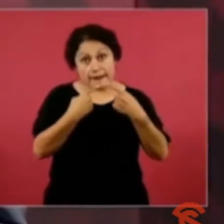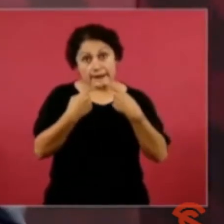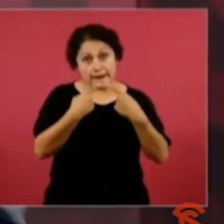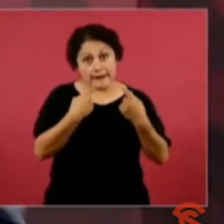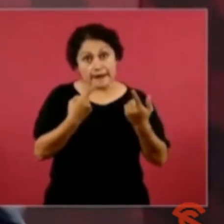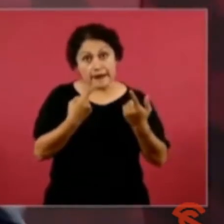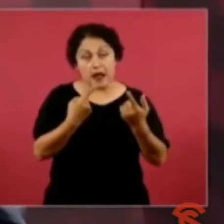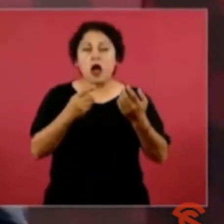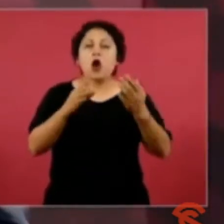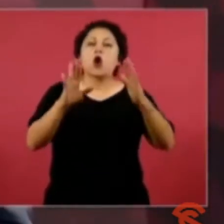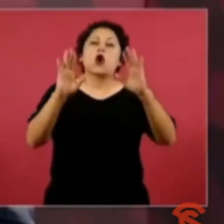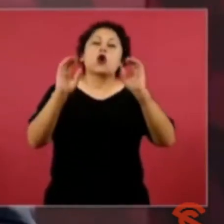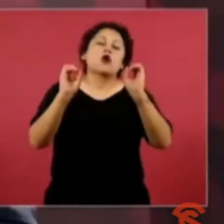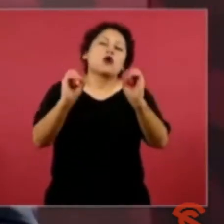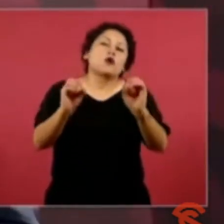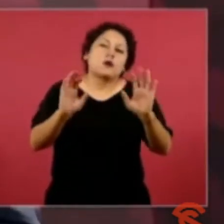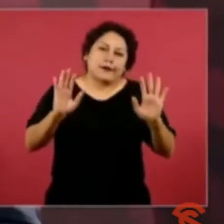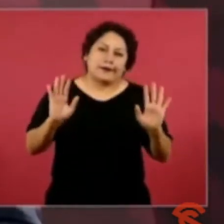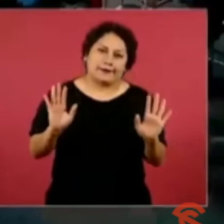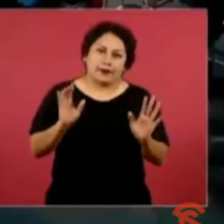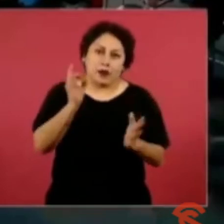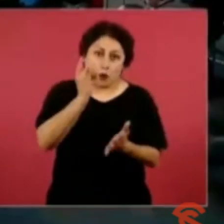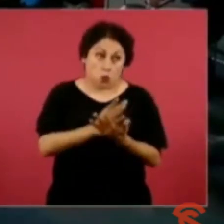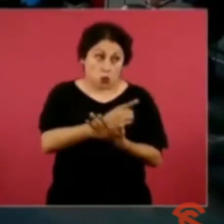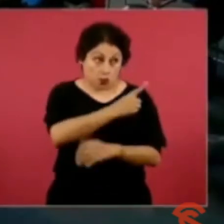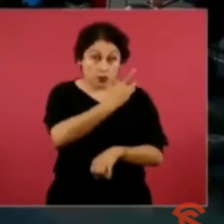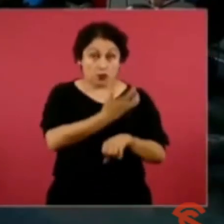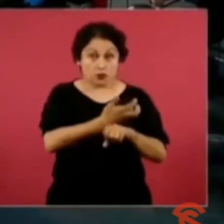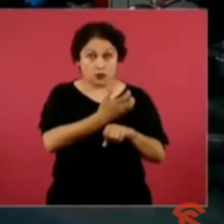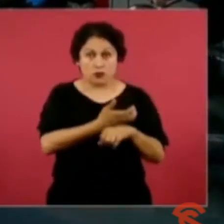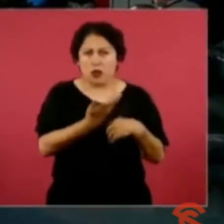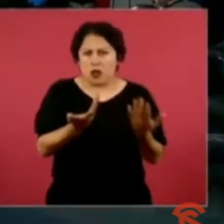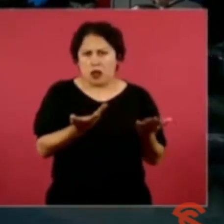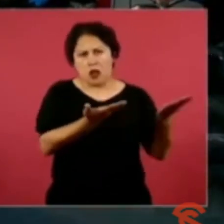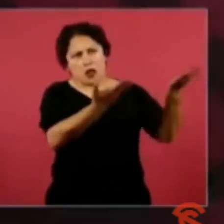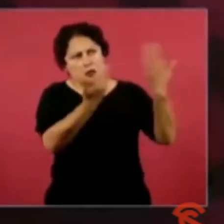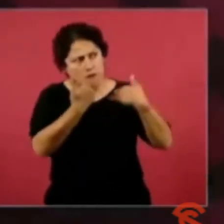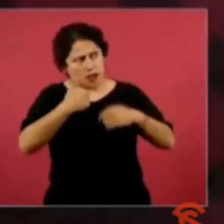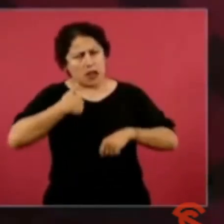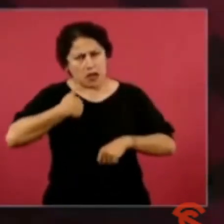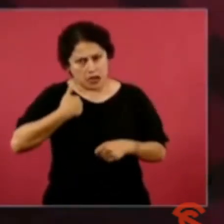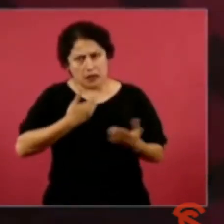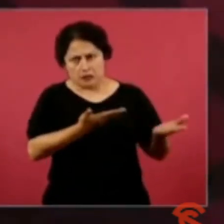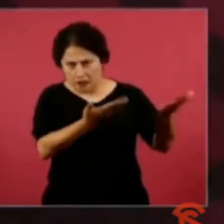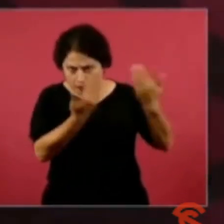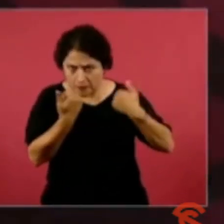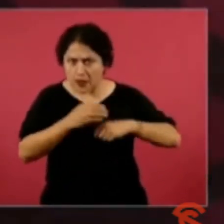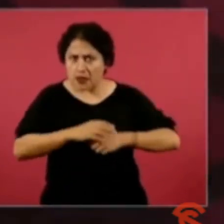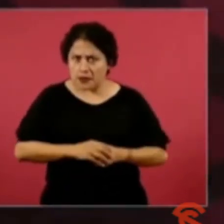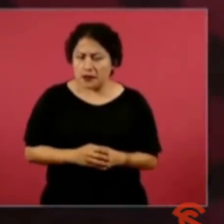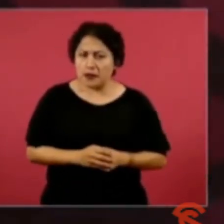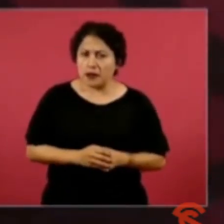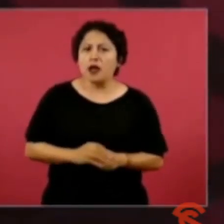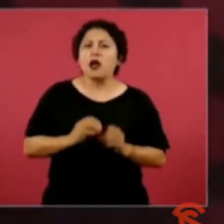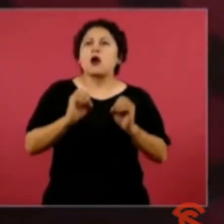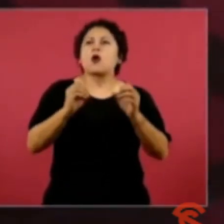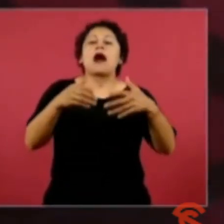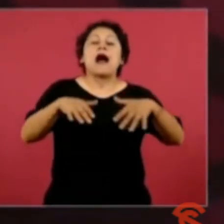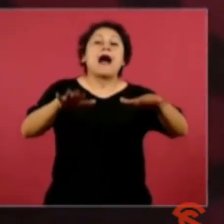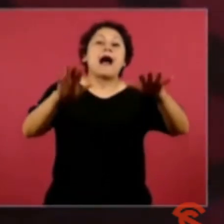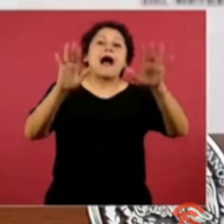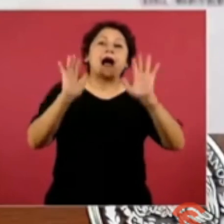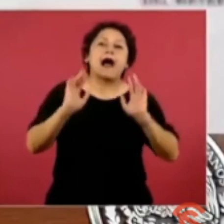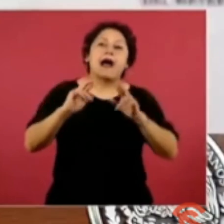¿no? Pues también que vengan de Canadá. Ah, pero como también tenemos relación